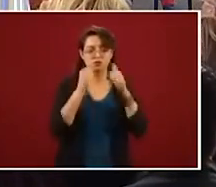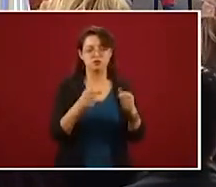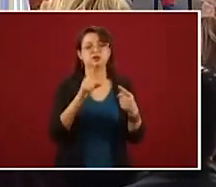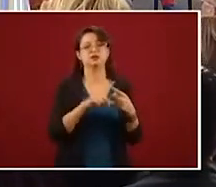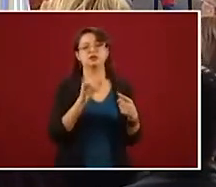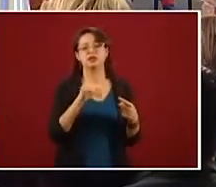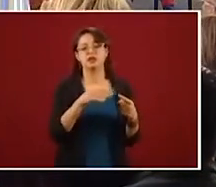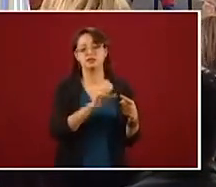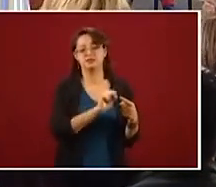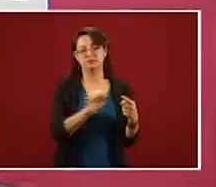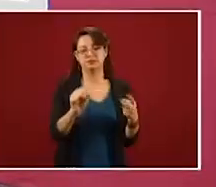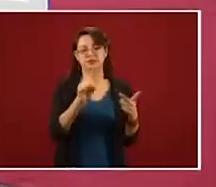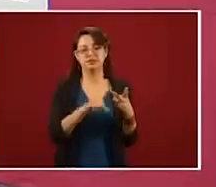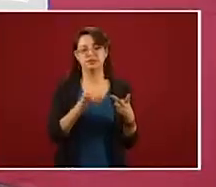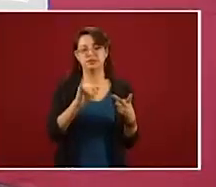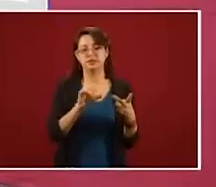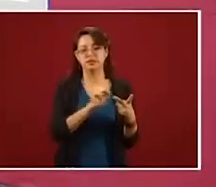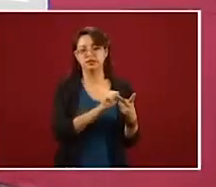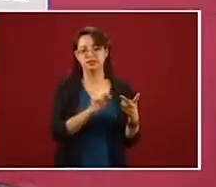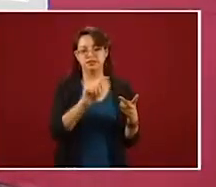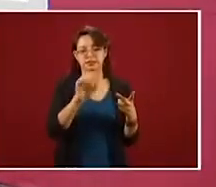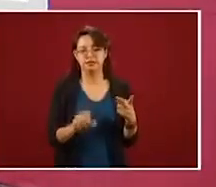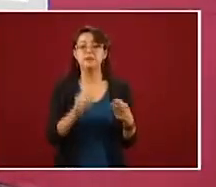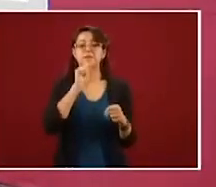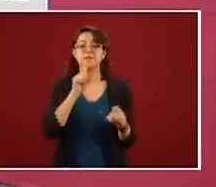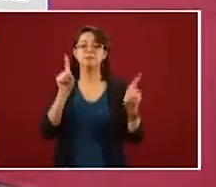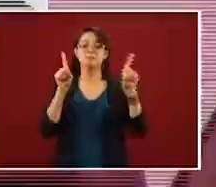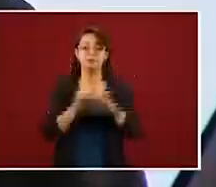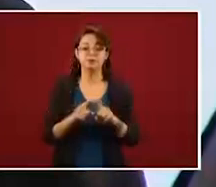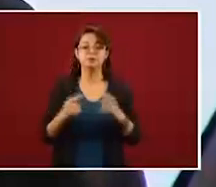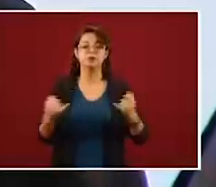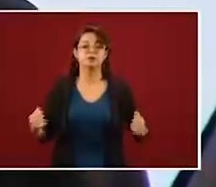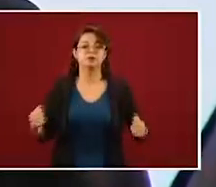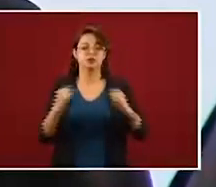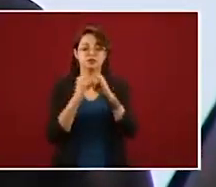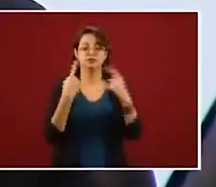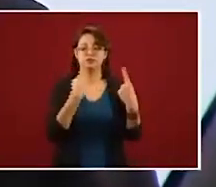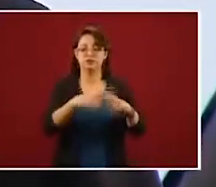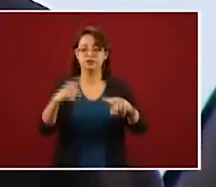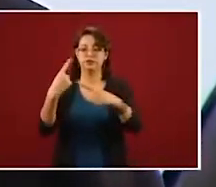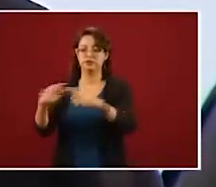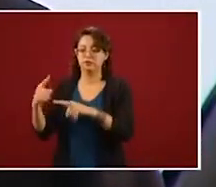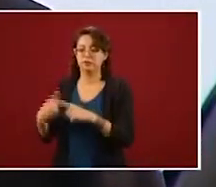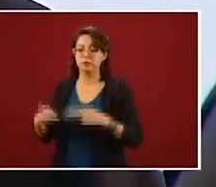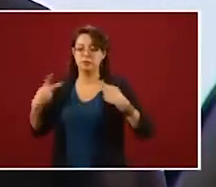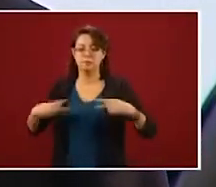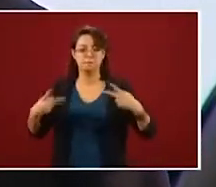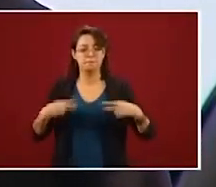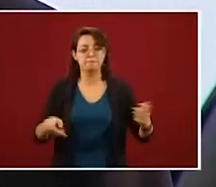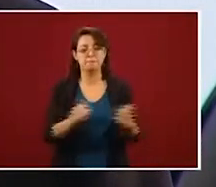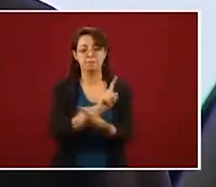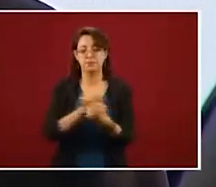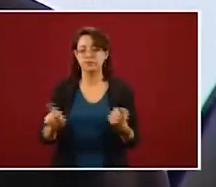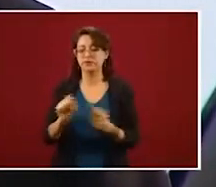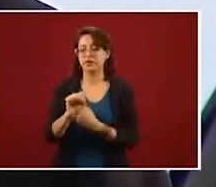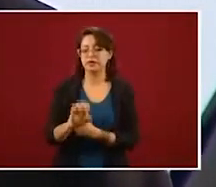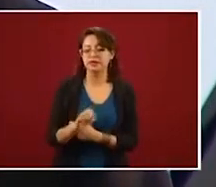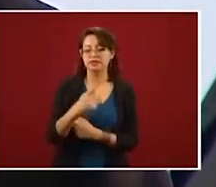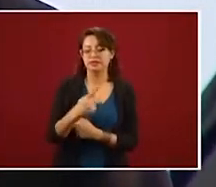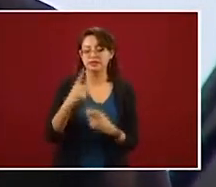y definitivamente en todas esas dependencias que tienen interacción cotidiana con la ciudadanía, como son la SEP, el